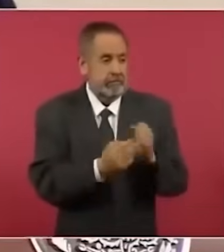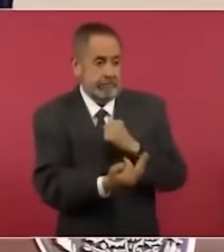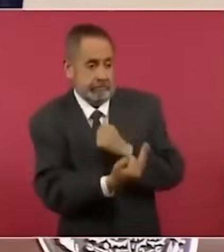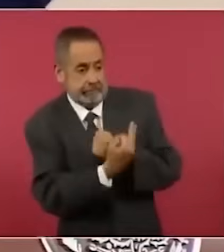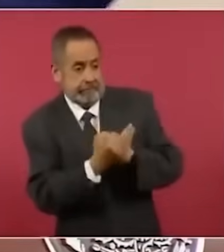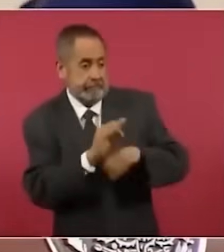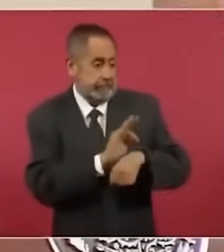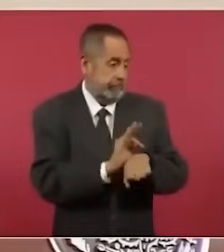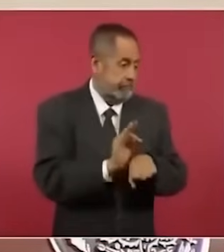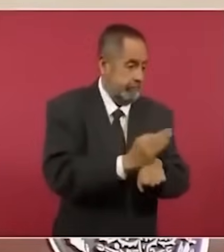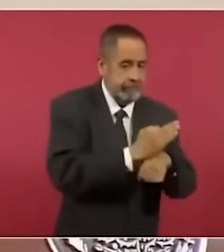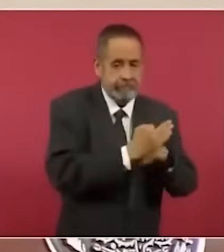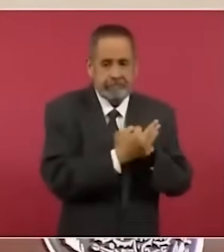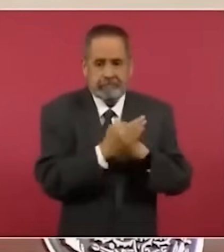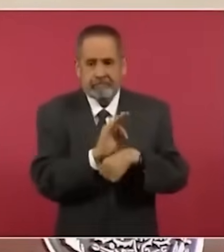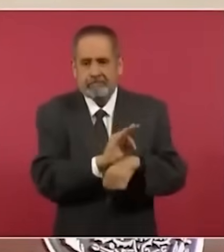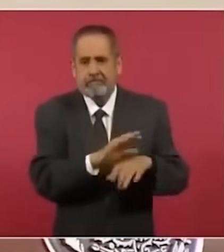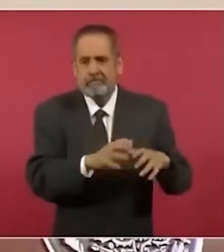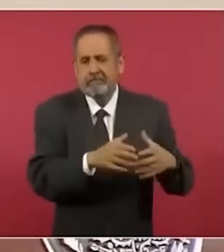pues,